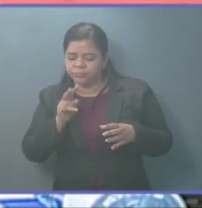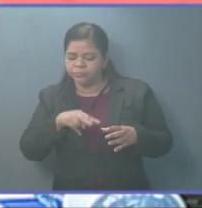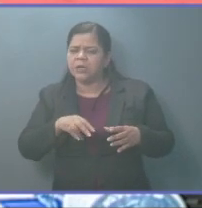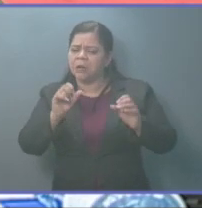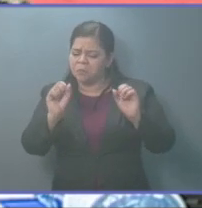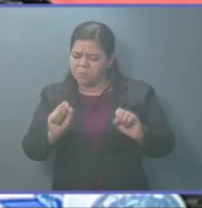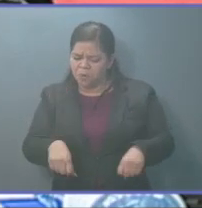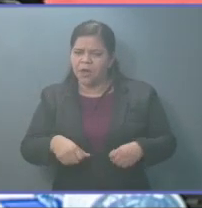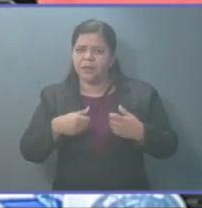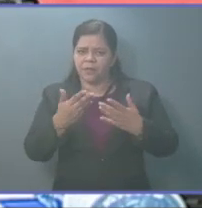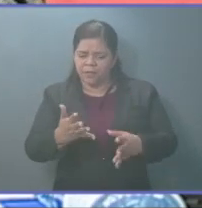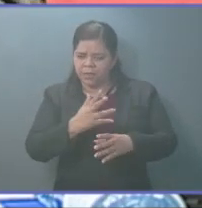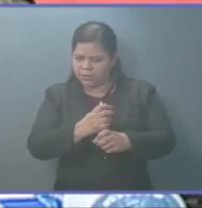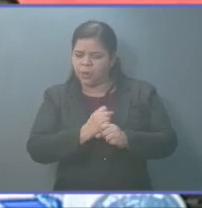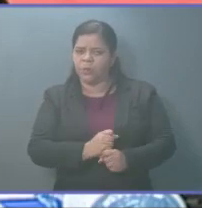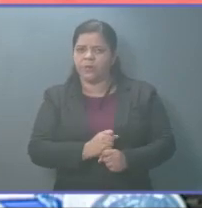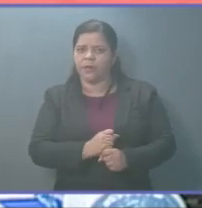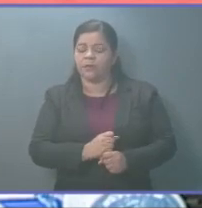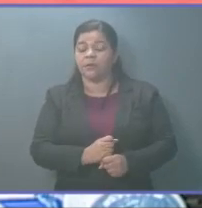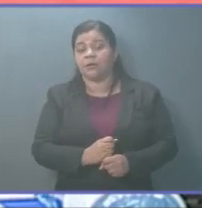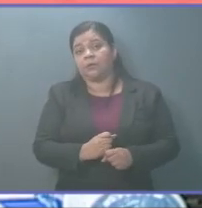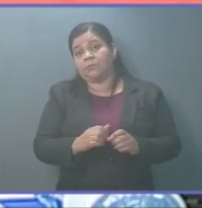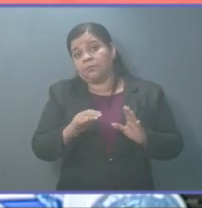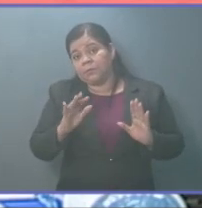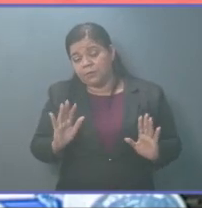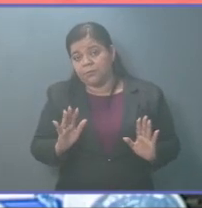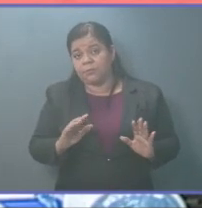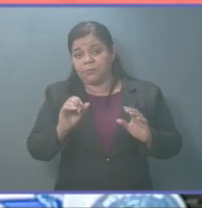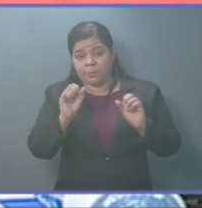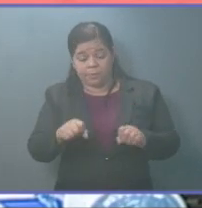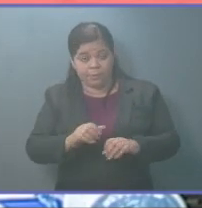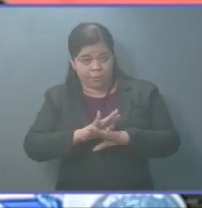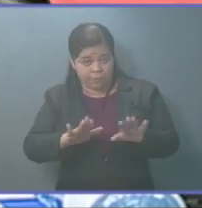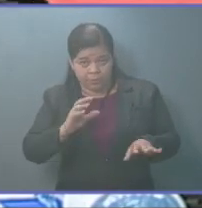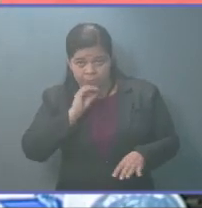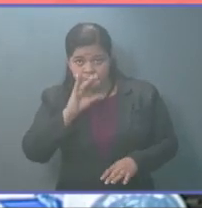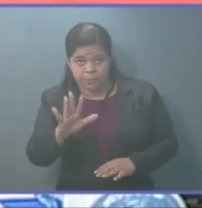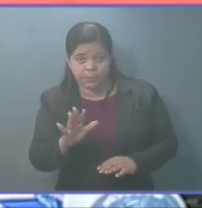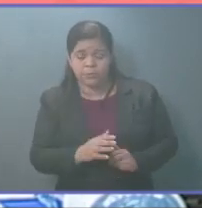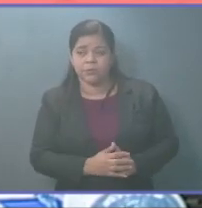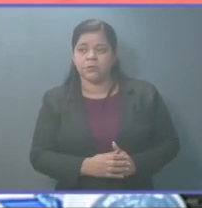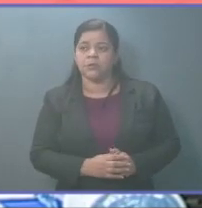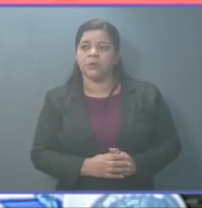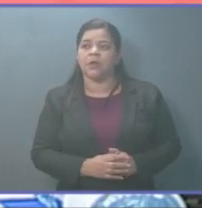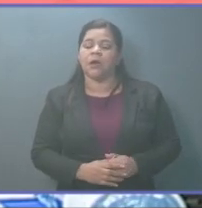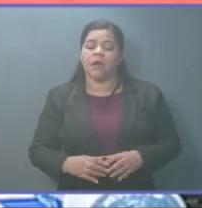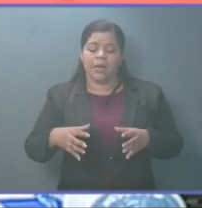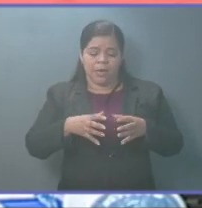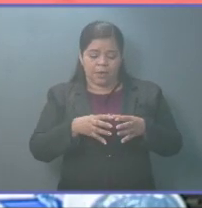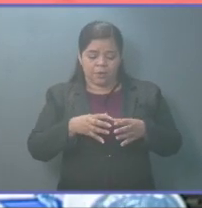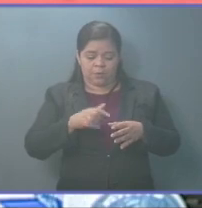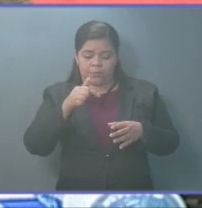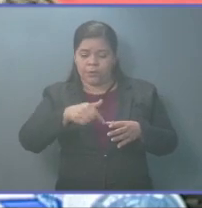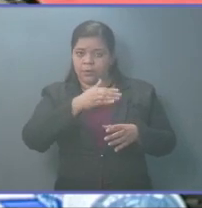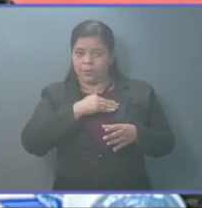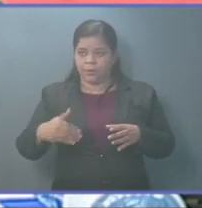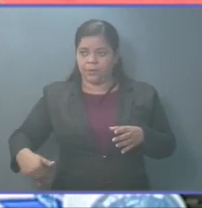poder dar esa seguridad. Y luego, para terminar de contestar, el Estado Mayor